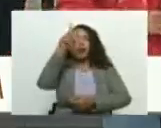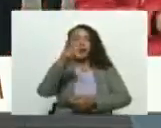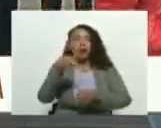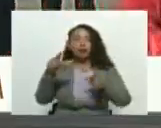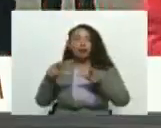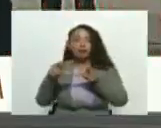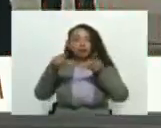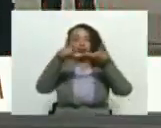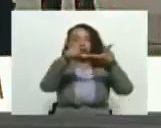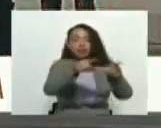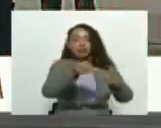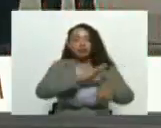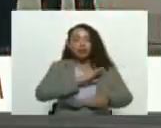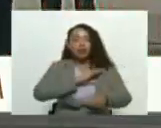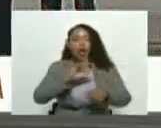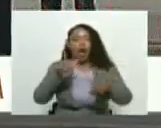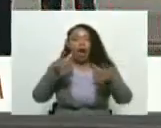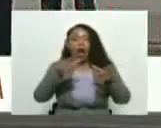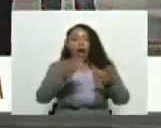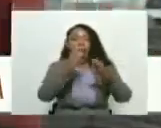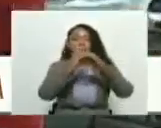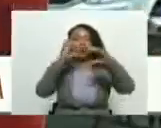certificado de un autobús Yutón.